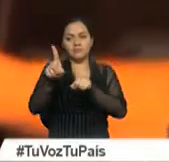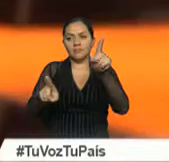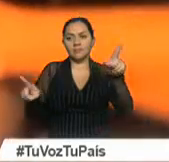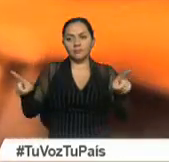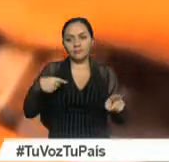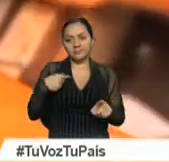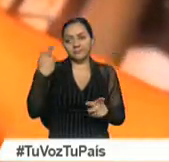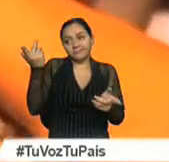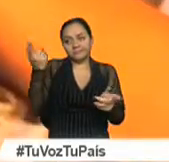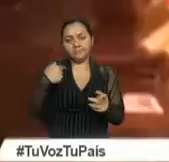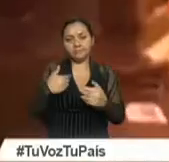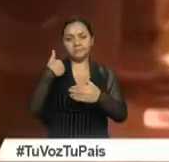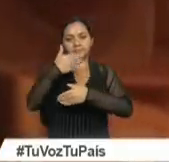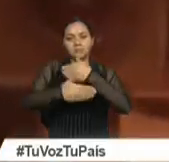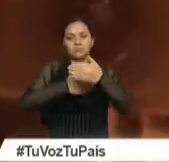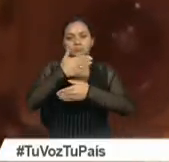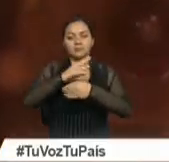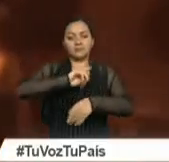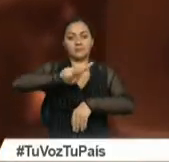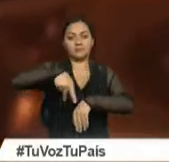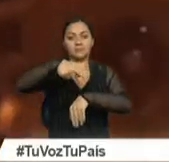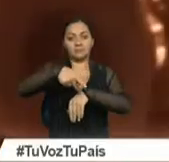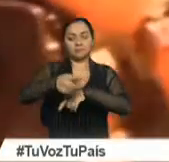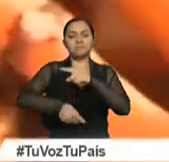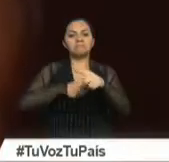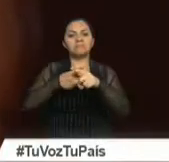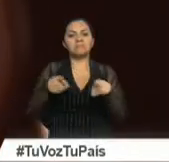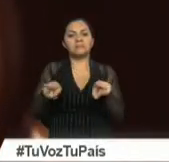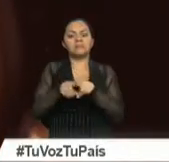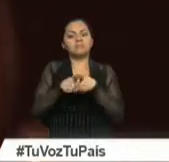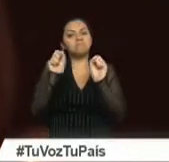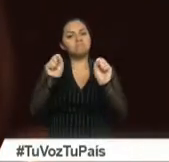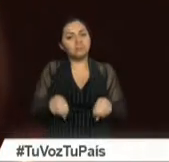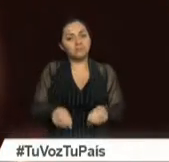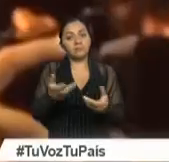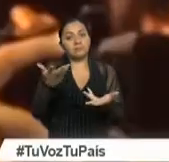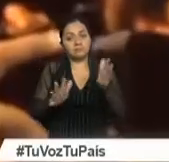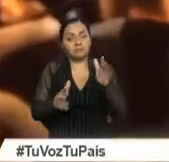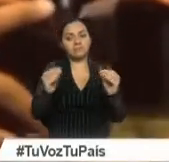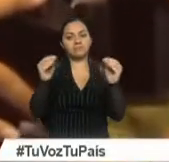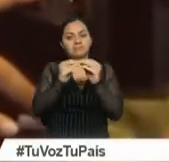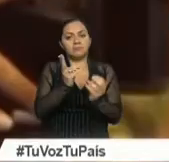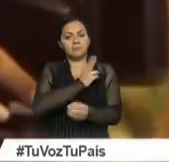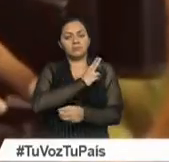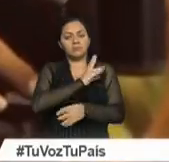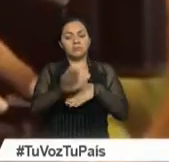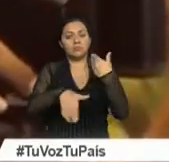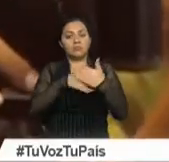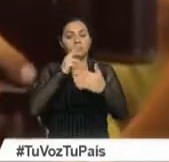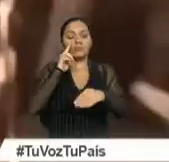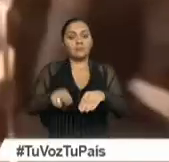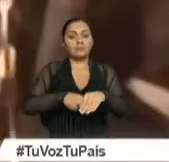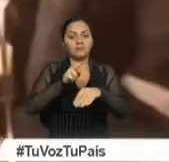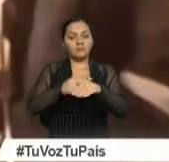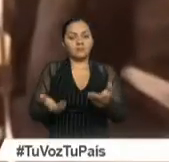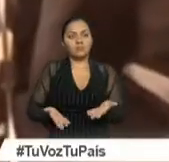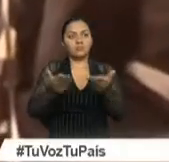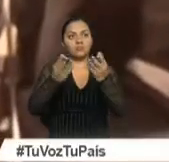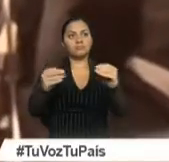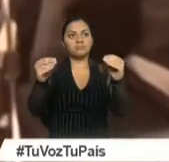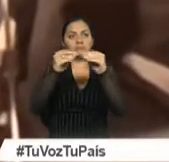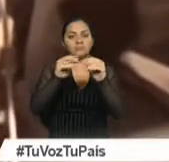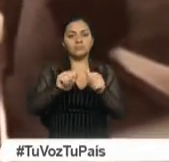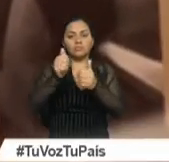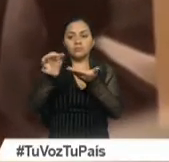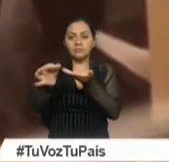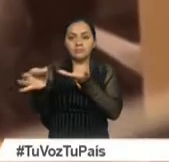desafíos, como el proceso de profesionalización y la posibilidad de que más universidades a nivel nacional oferten en sus